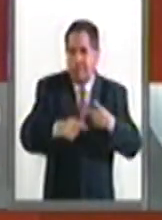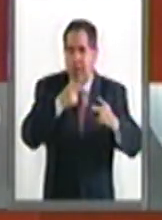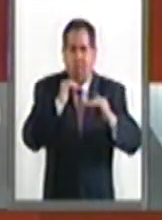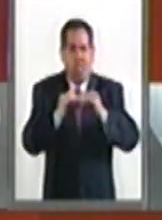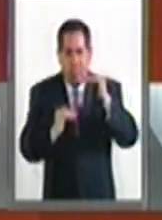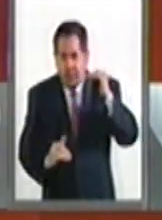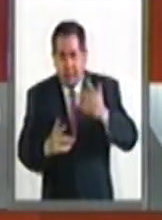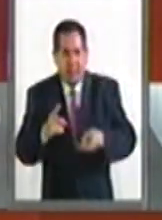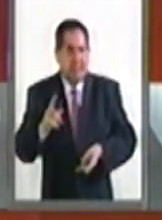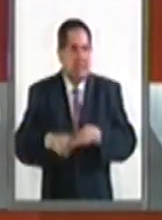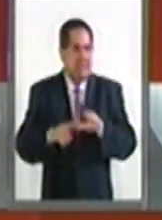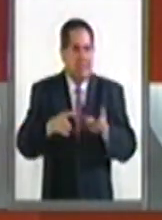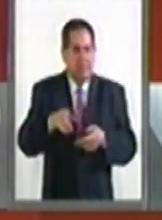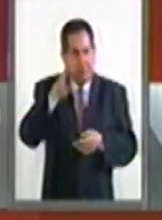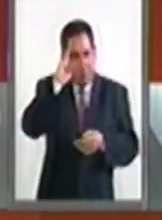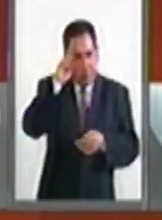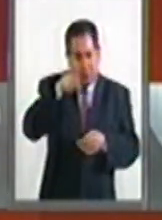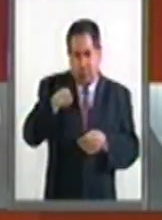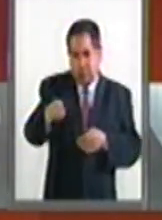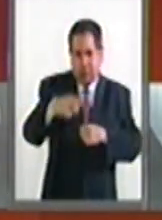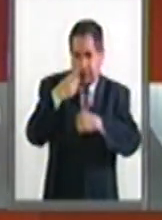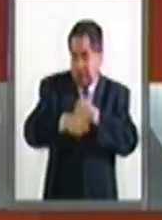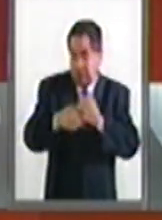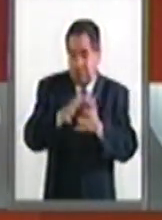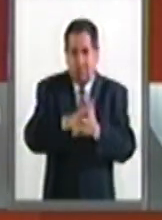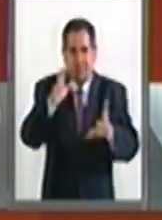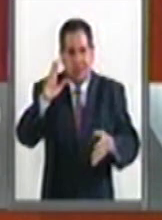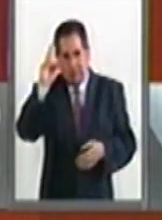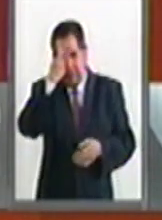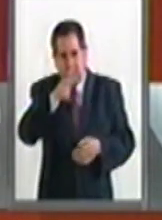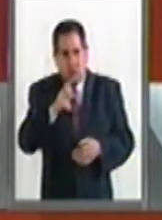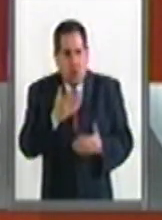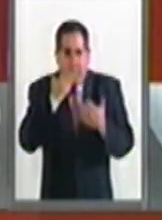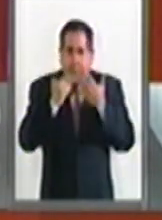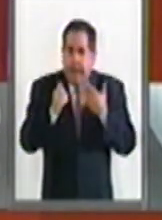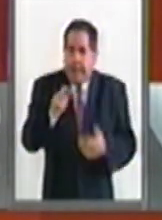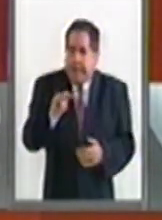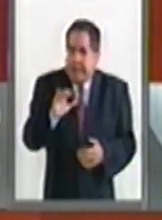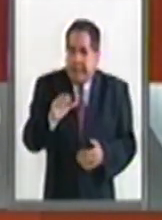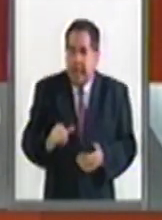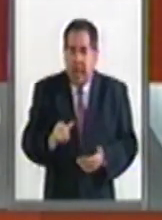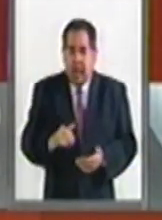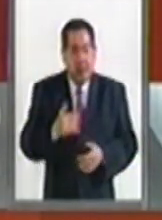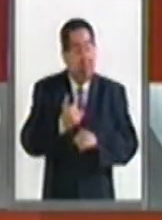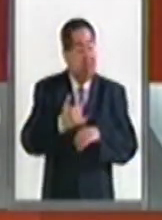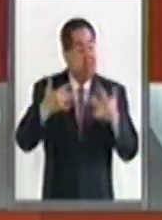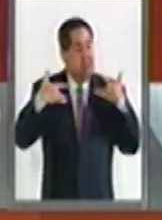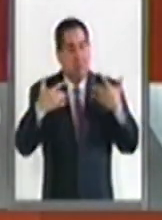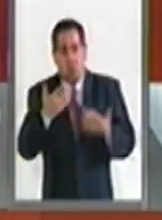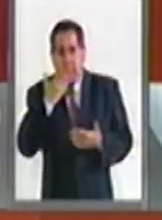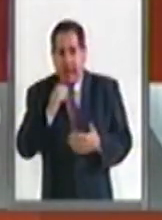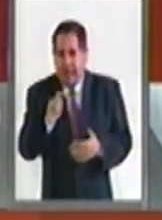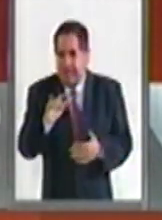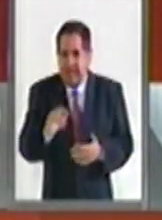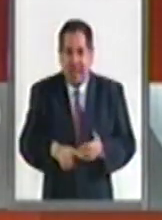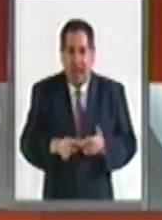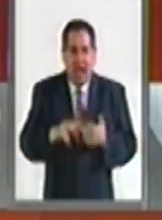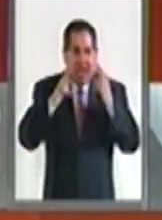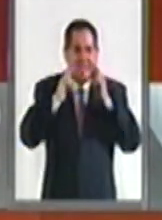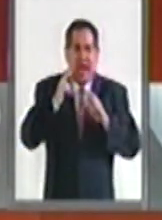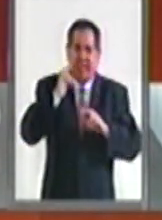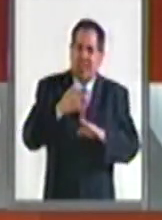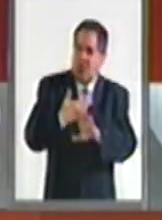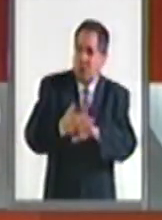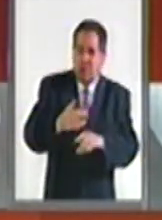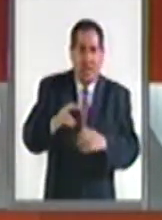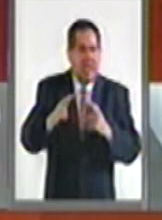desigualdad, la dimensión que ha cobrado la delincuencia organizada en el mundo, la impunidad, los anuncios de las polarizaciones raciales y